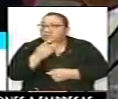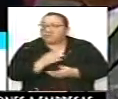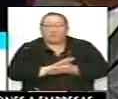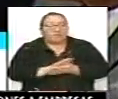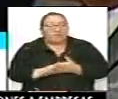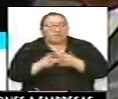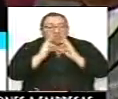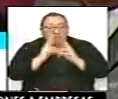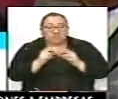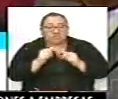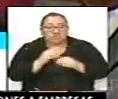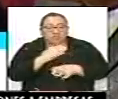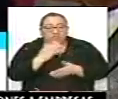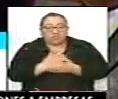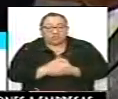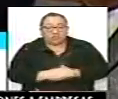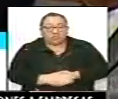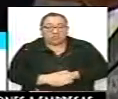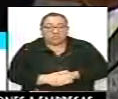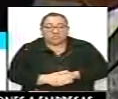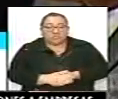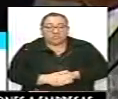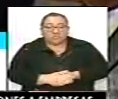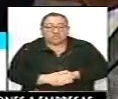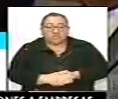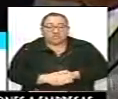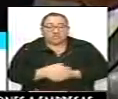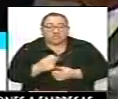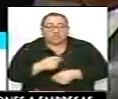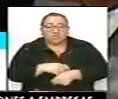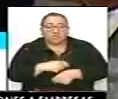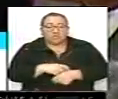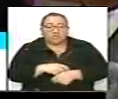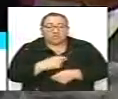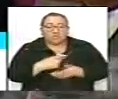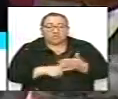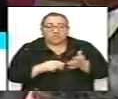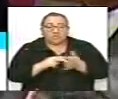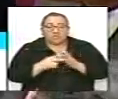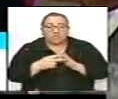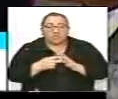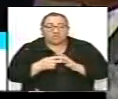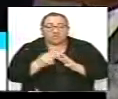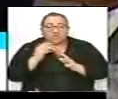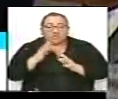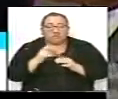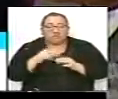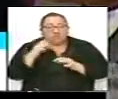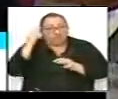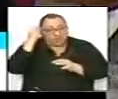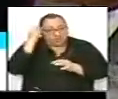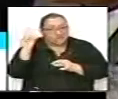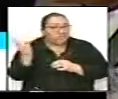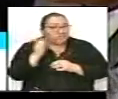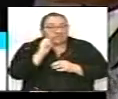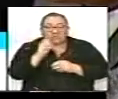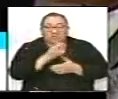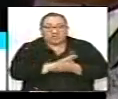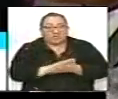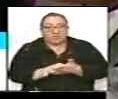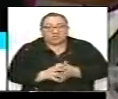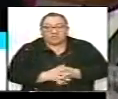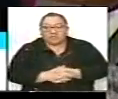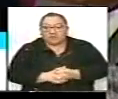una respuesta a esa tendencia que hay en estos momentos de lo que va a significar el futuro de la política. No se menciona